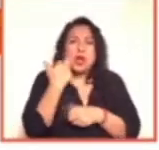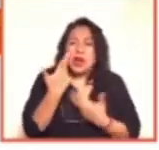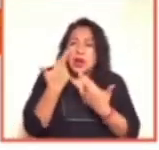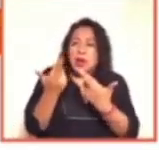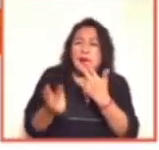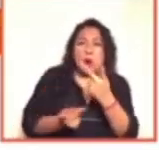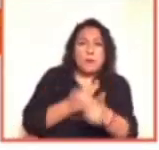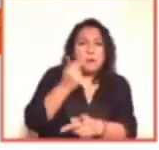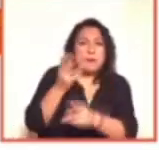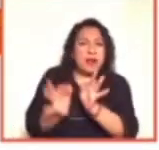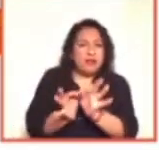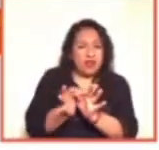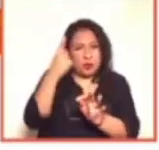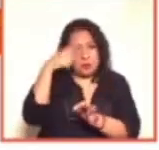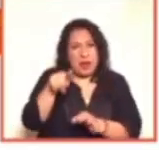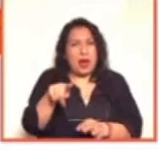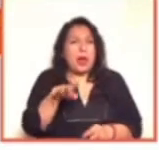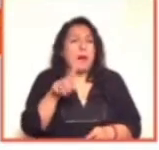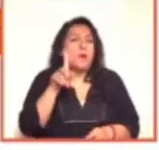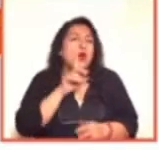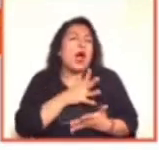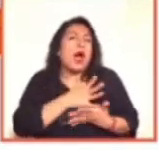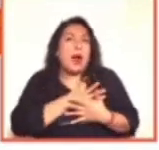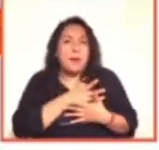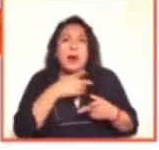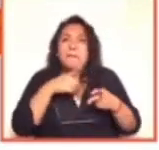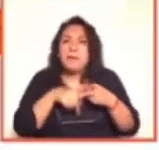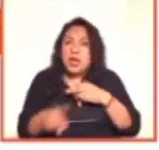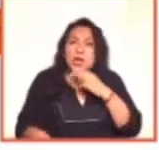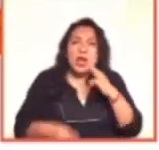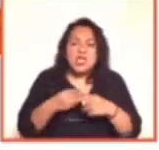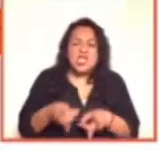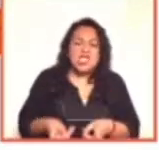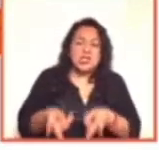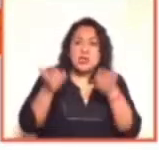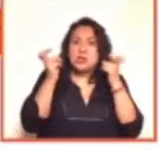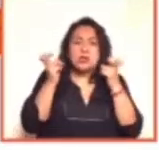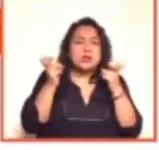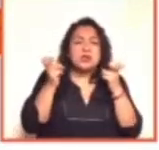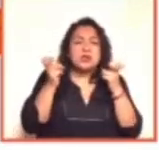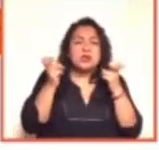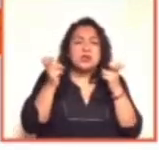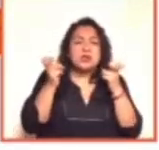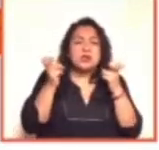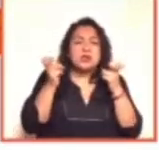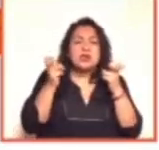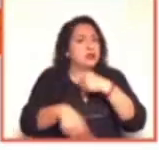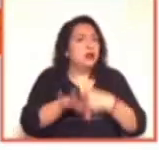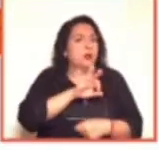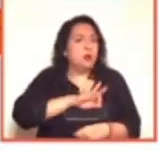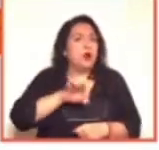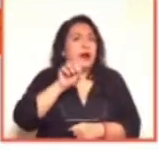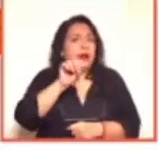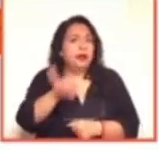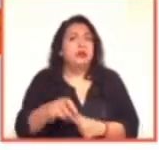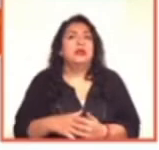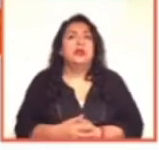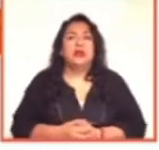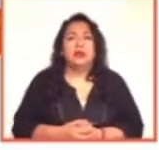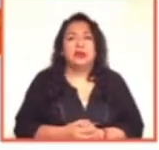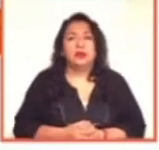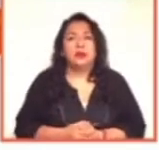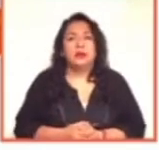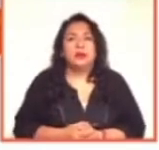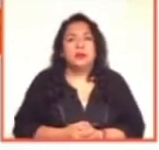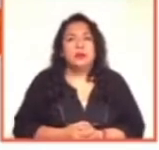enamorada, se inicia en el mundo del huachicol sin reparar en los riesgos que esto conlleva. No, Lalo. Cuando te gusta a alguien, tratas de darle